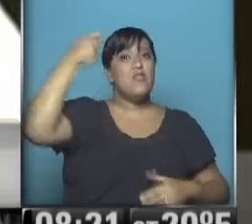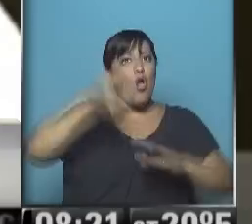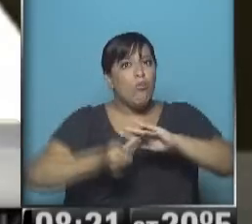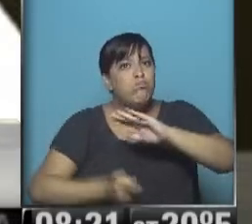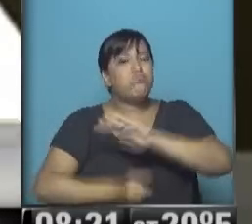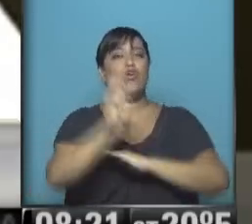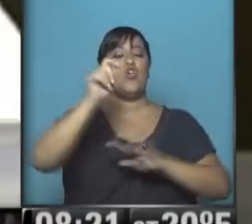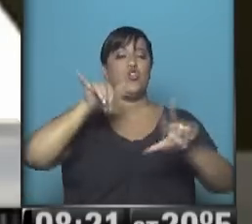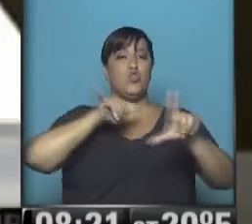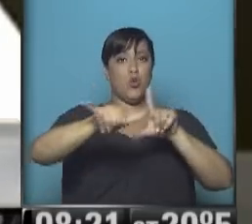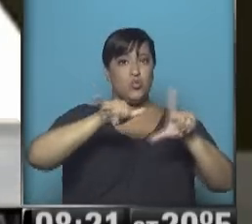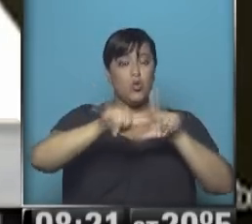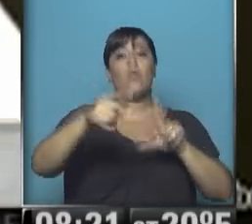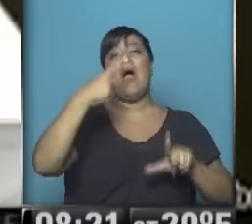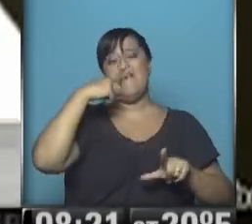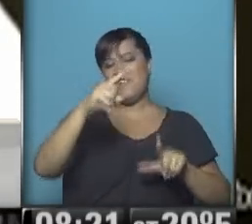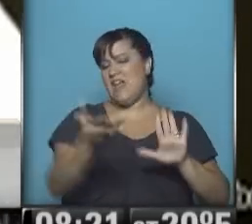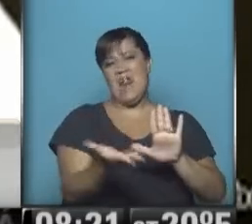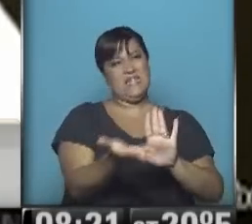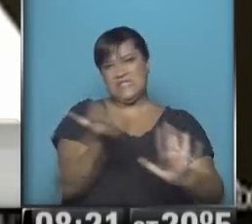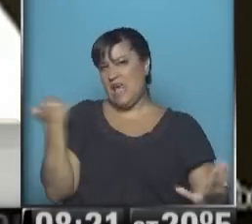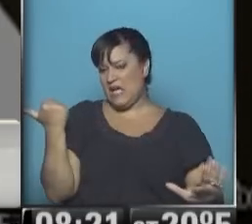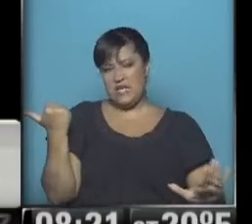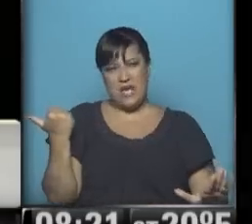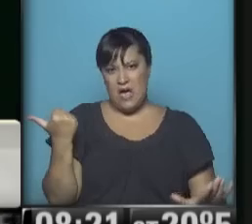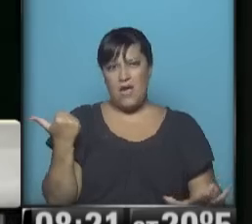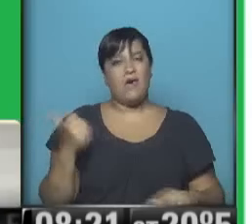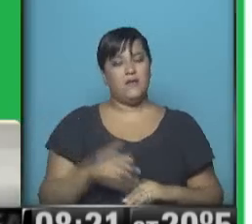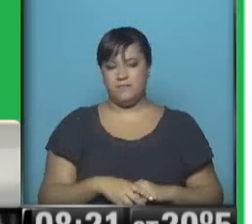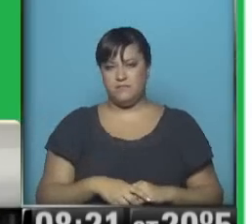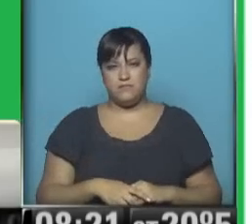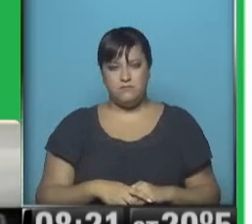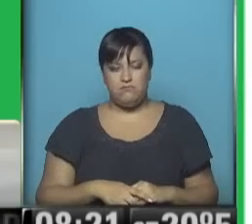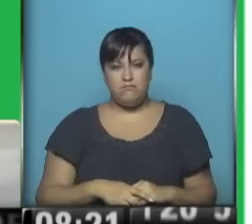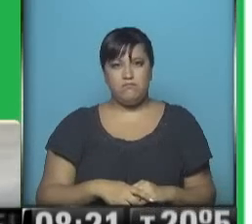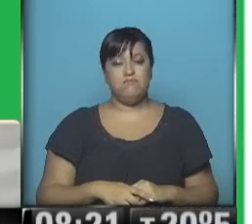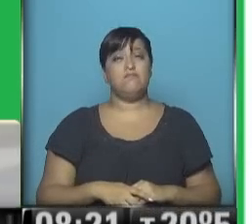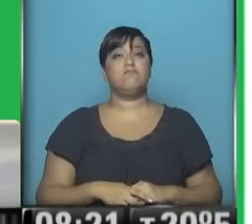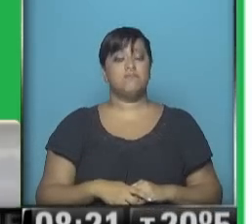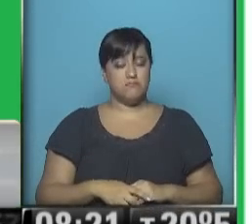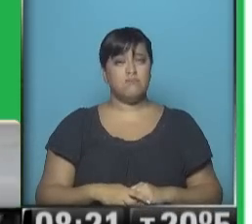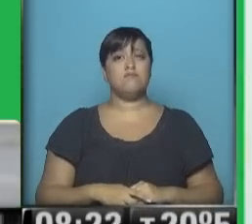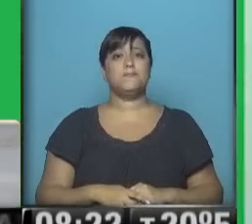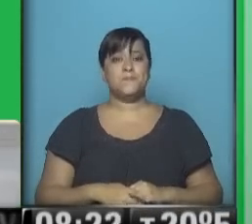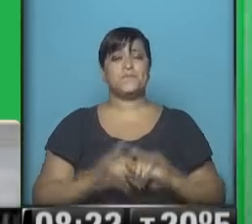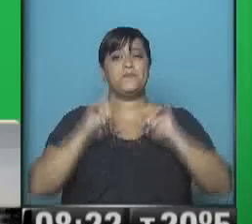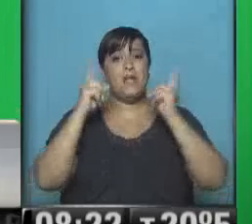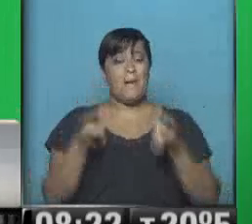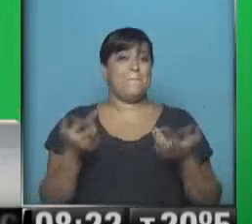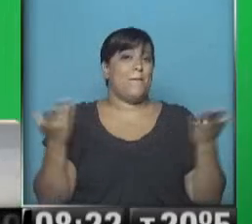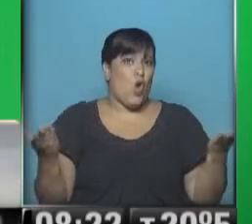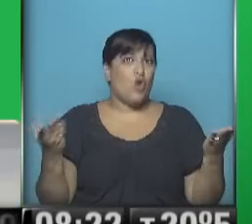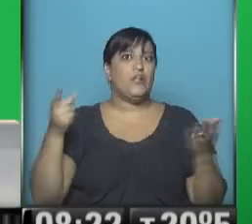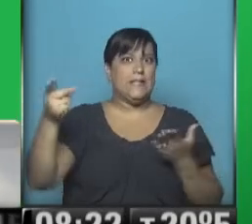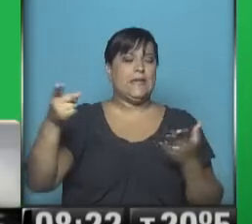a YouTube, fue sacado de circulación en las últimas horas, y a propósito justamente de lo que ha ocurrido en